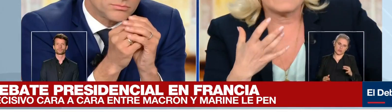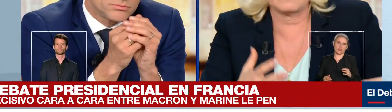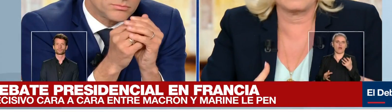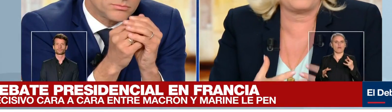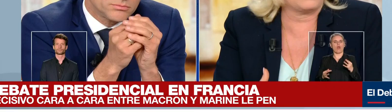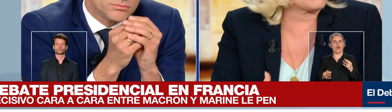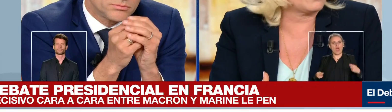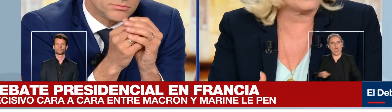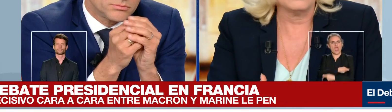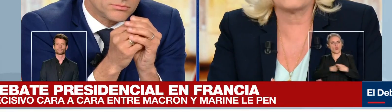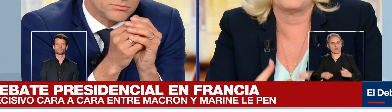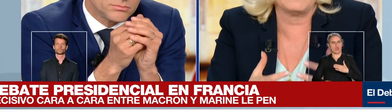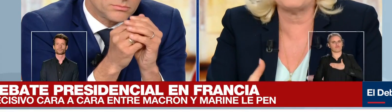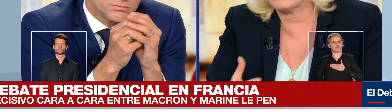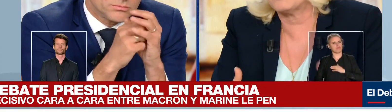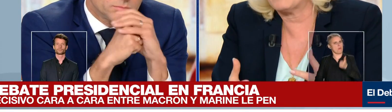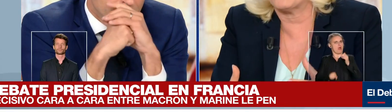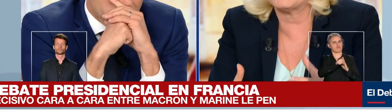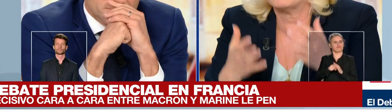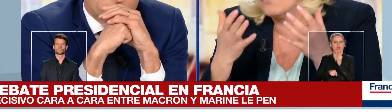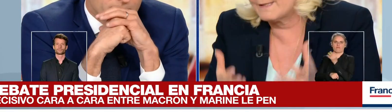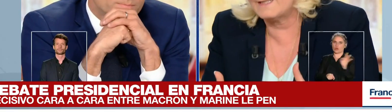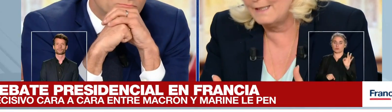significa establecer el patriotismo económico, es decir,